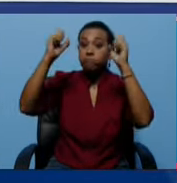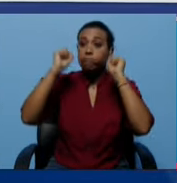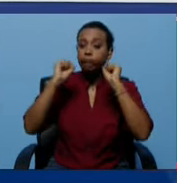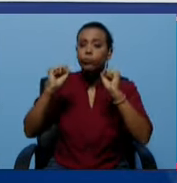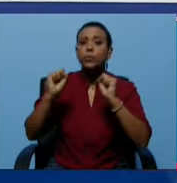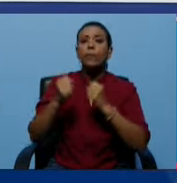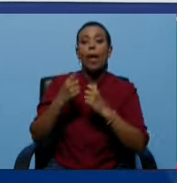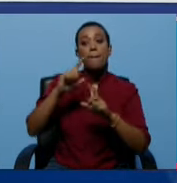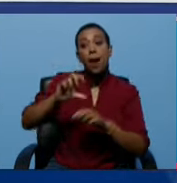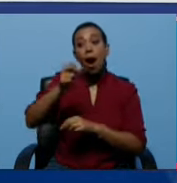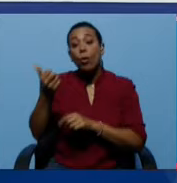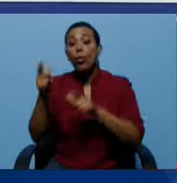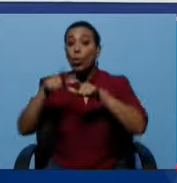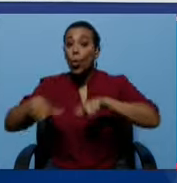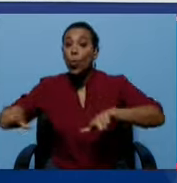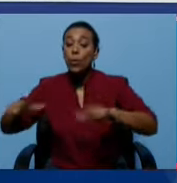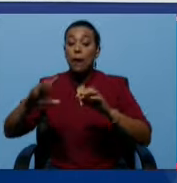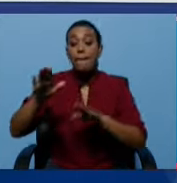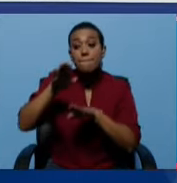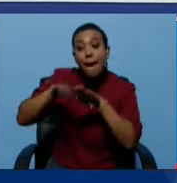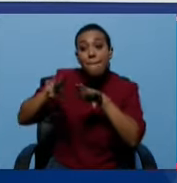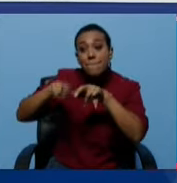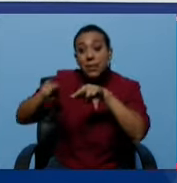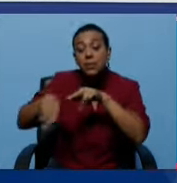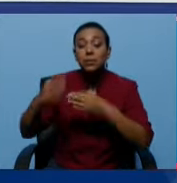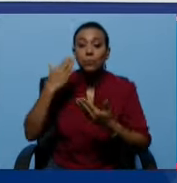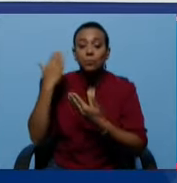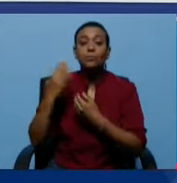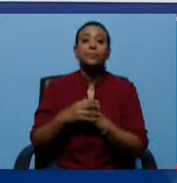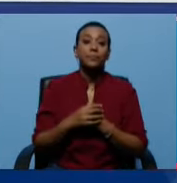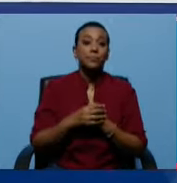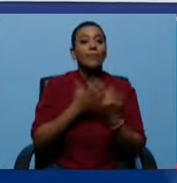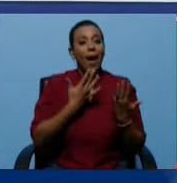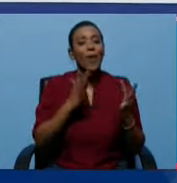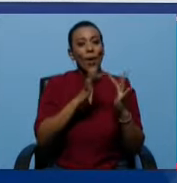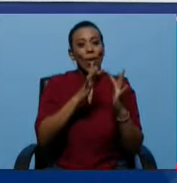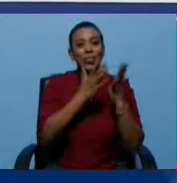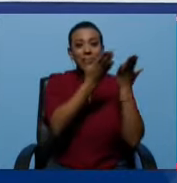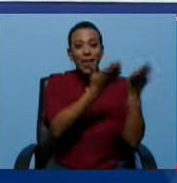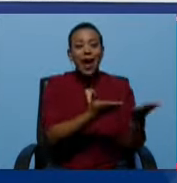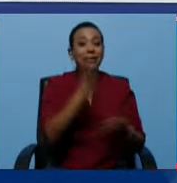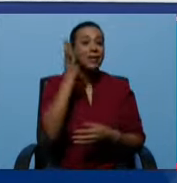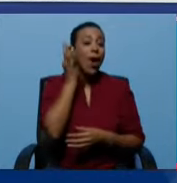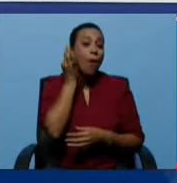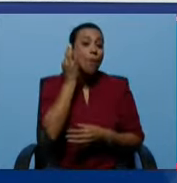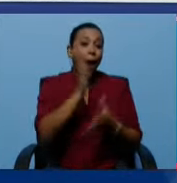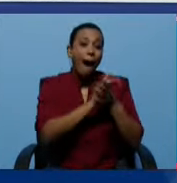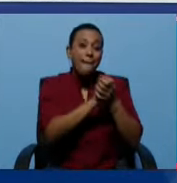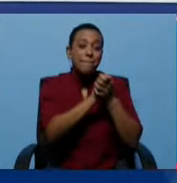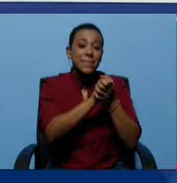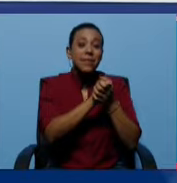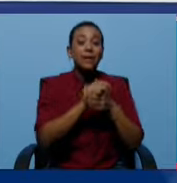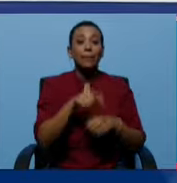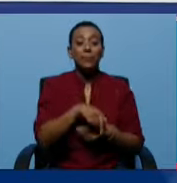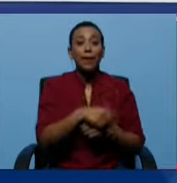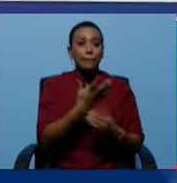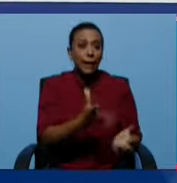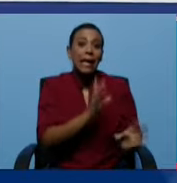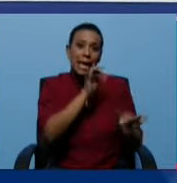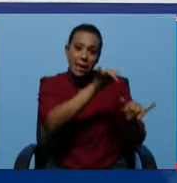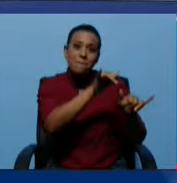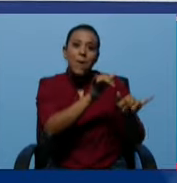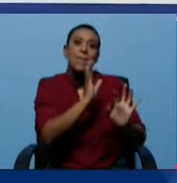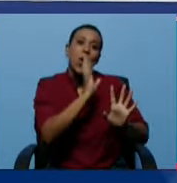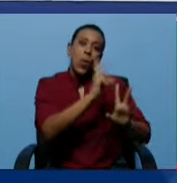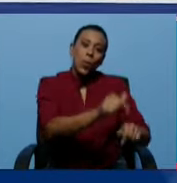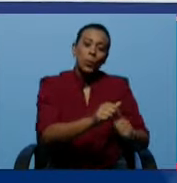capacitar también las otras generaciones y las otras juventudes. Entonces voy a darle la palabra a una de ellas, que es nuestra compañerita que está acá, para que, bueno, converse con